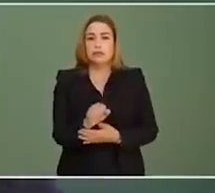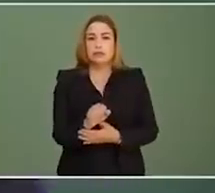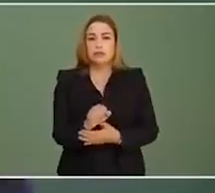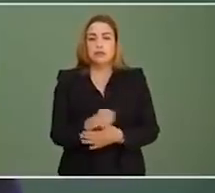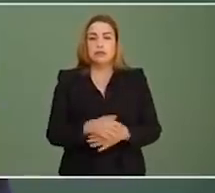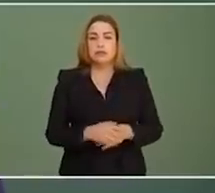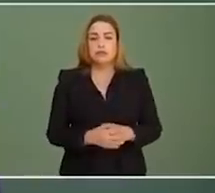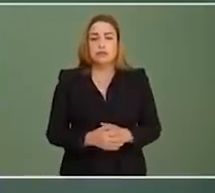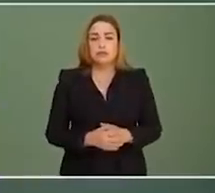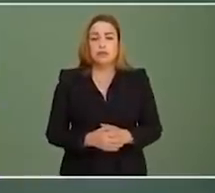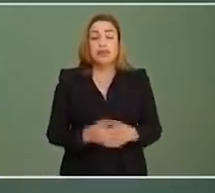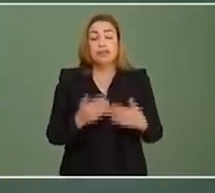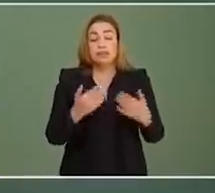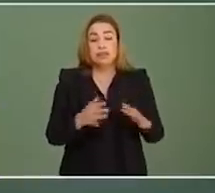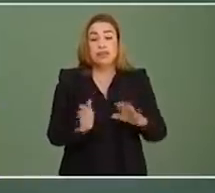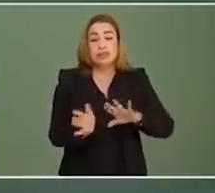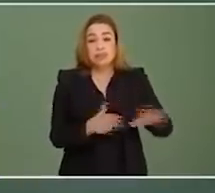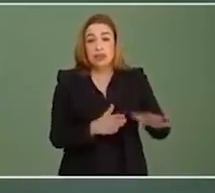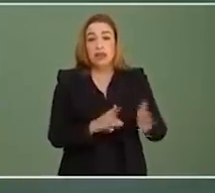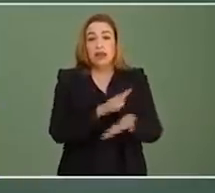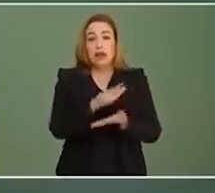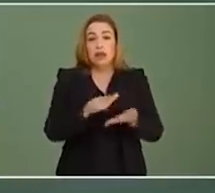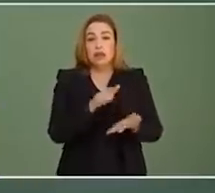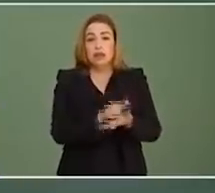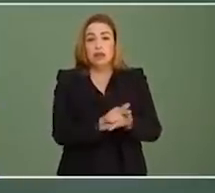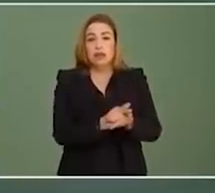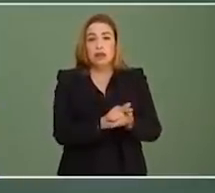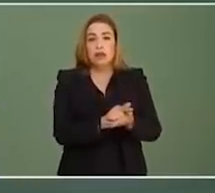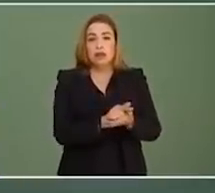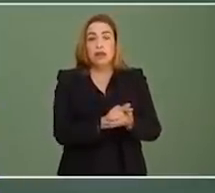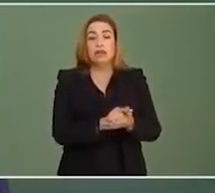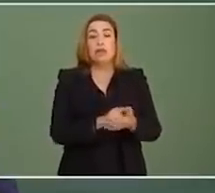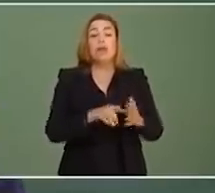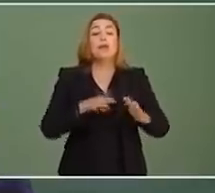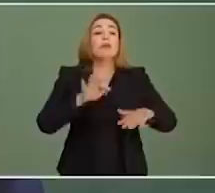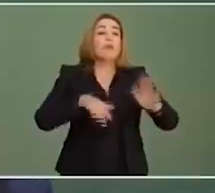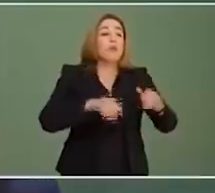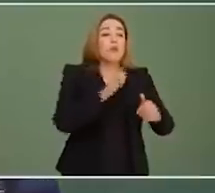dejan las leyes a la interpretación